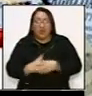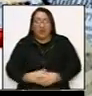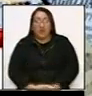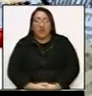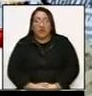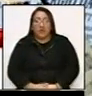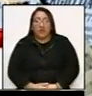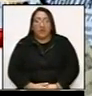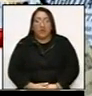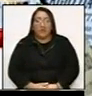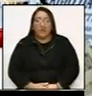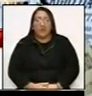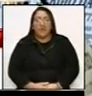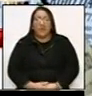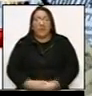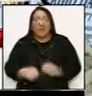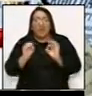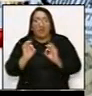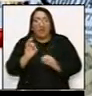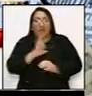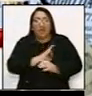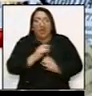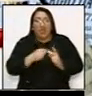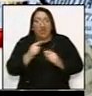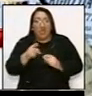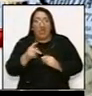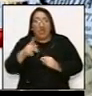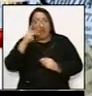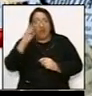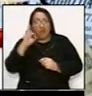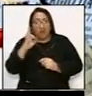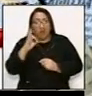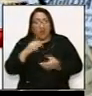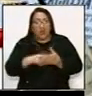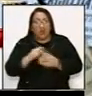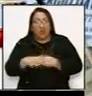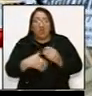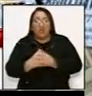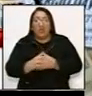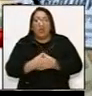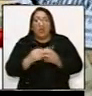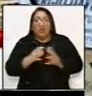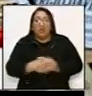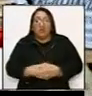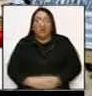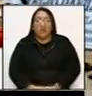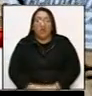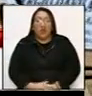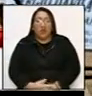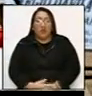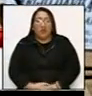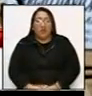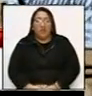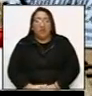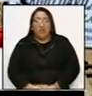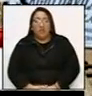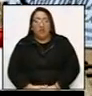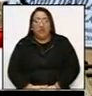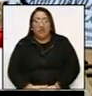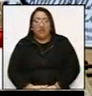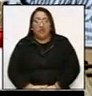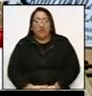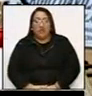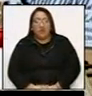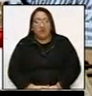mañana, o en la misma fiscalía? Porque a Keiko Fujimori la cita y en la misma fiscalía se hace, nos hemos ahorrado el tiempo. La agarraron la